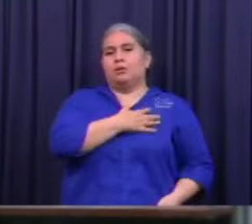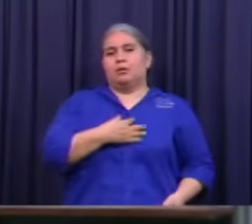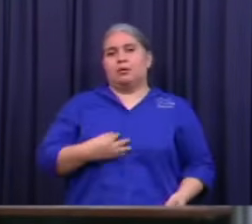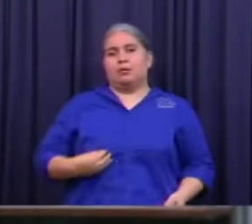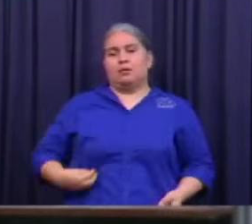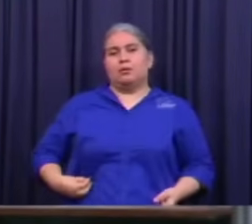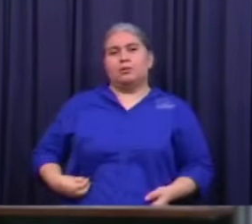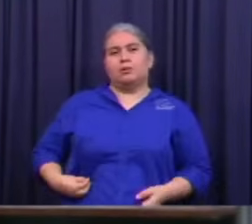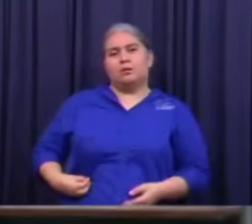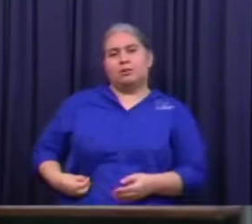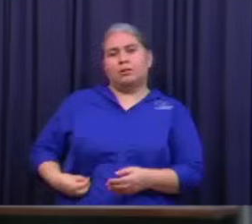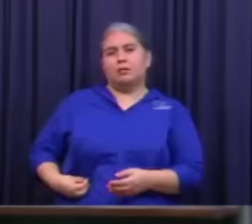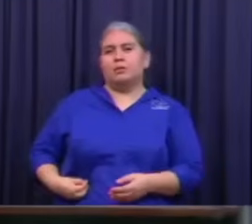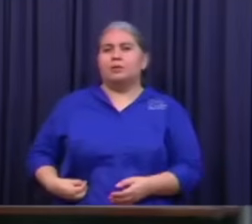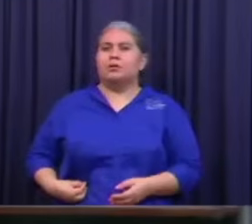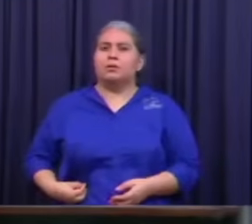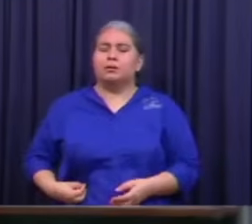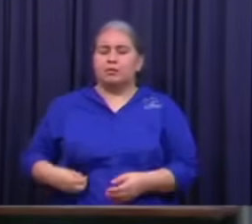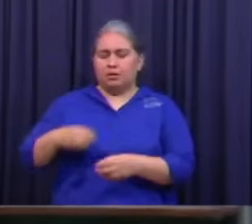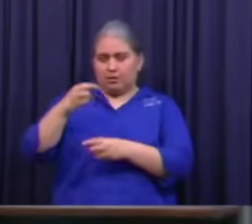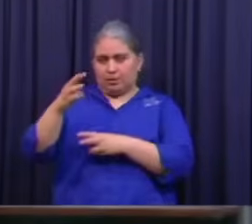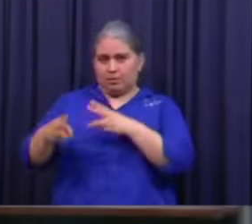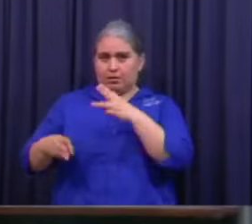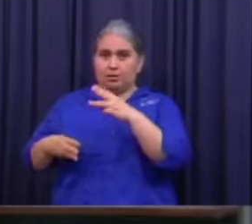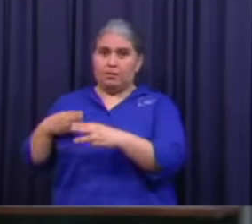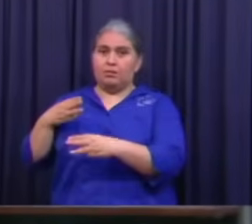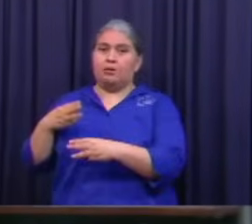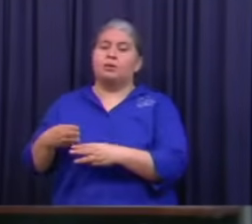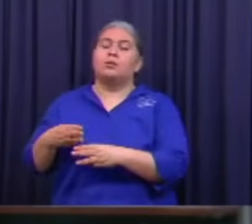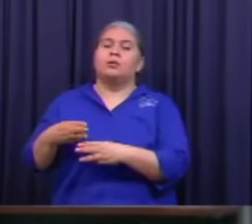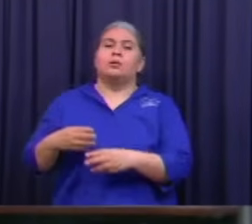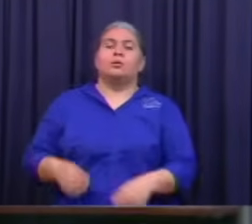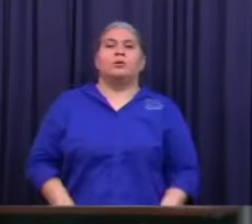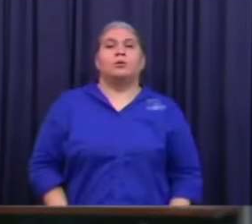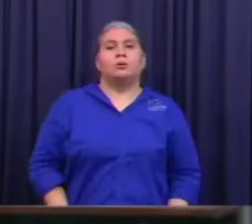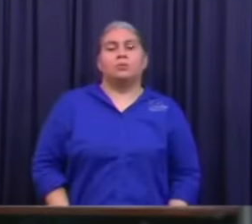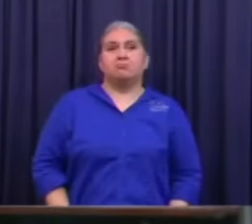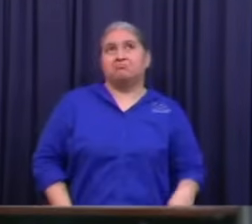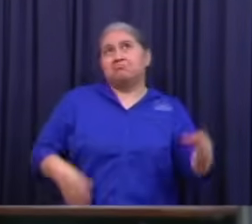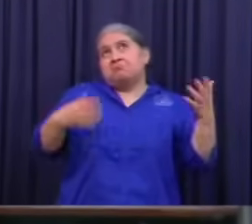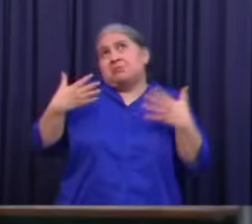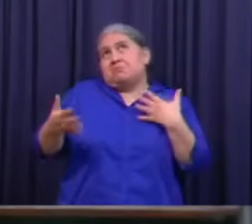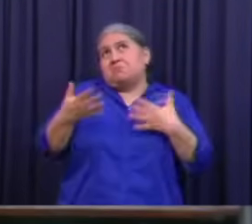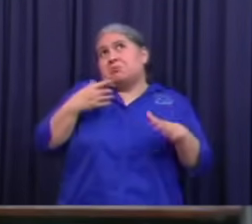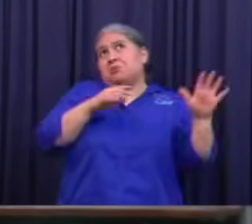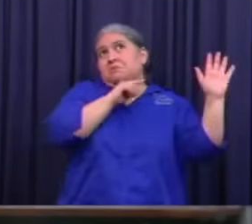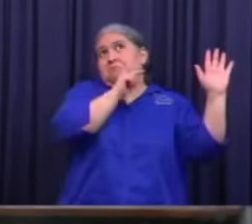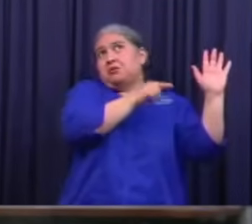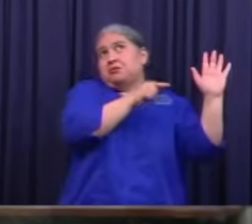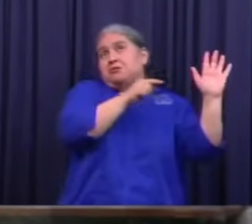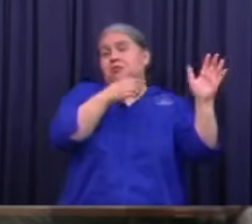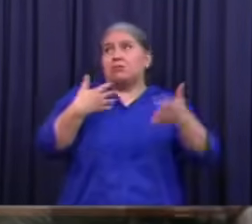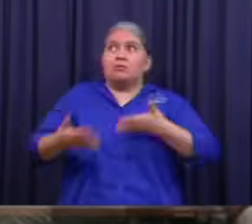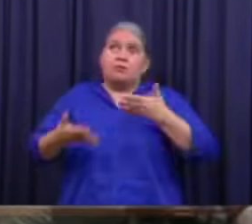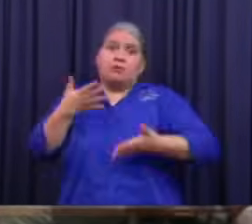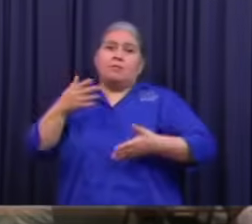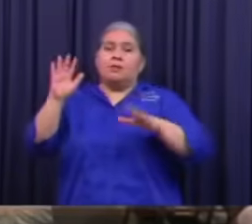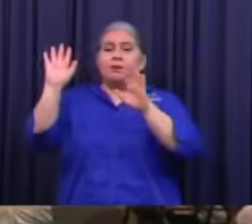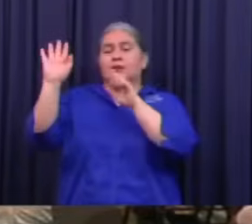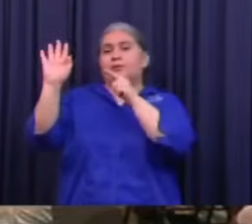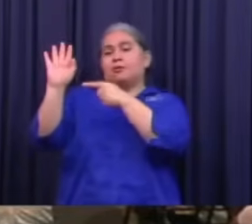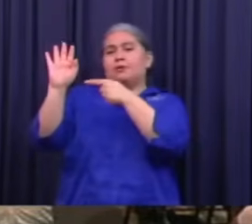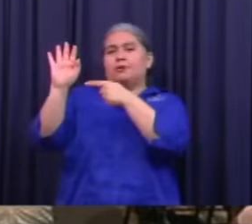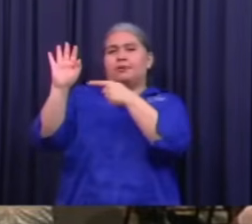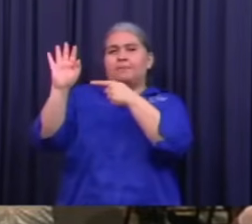fincado pues a veces en una y a veces en la otra pues dejemos la otra si tu tristeza te ha